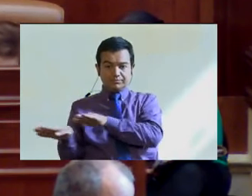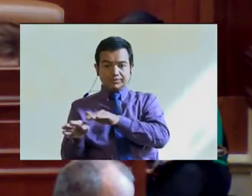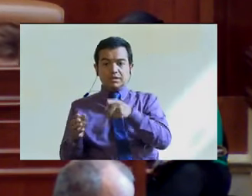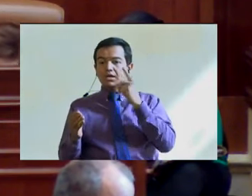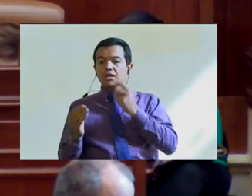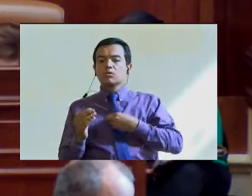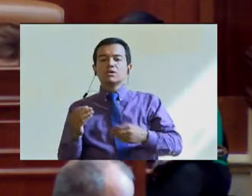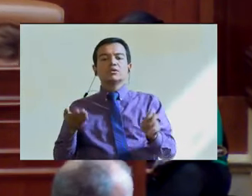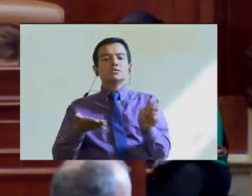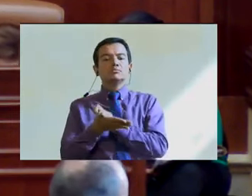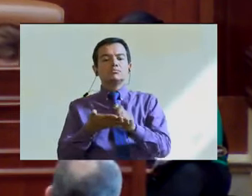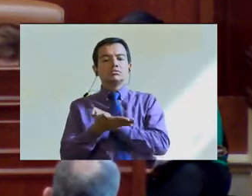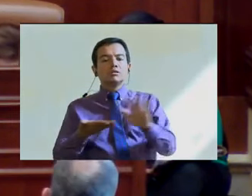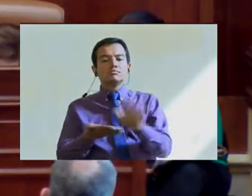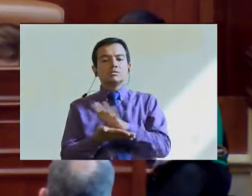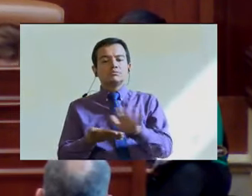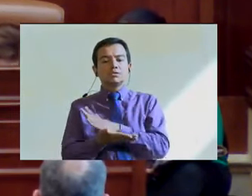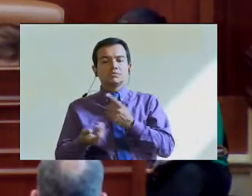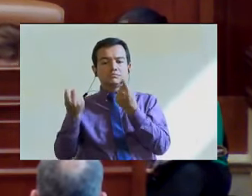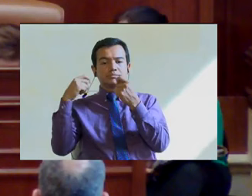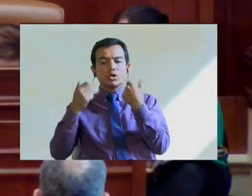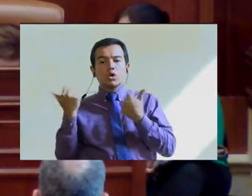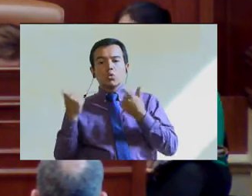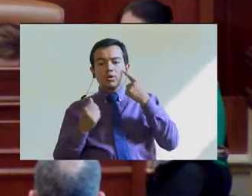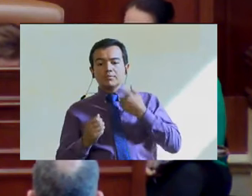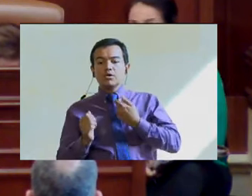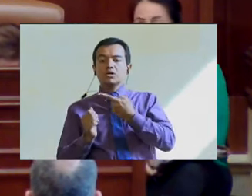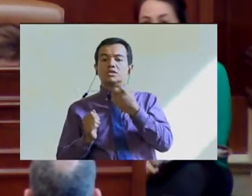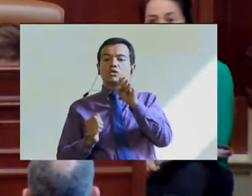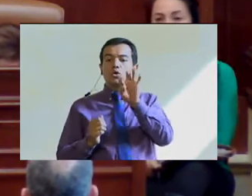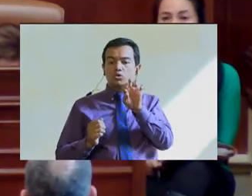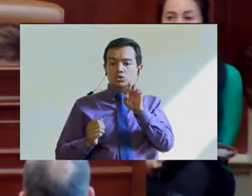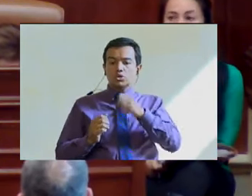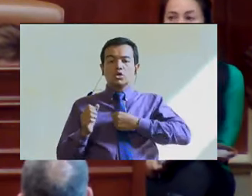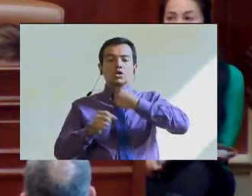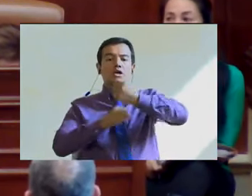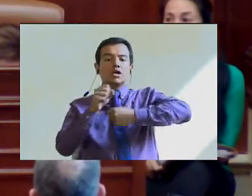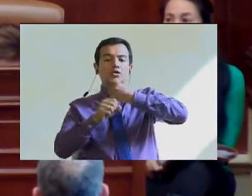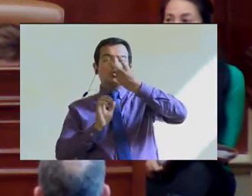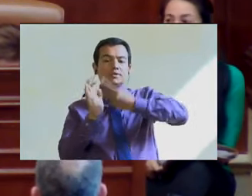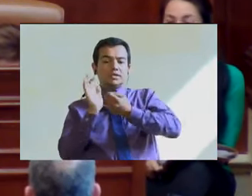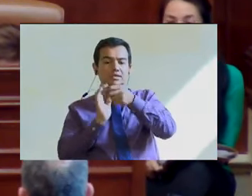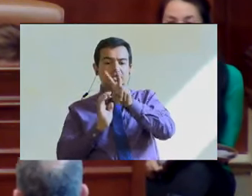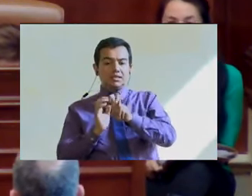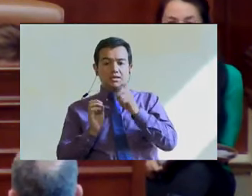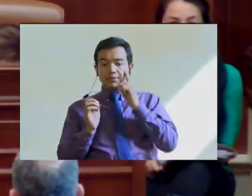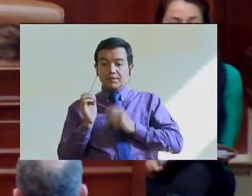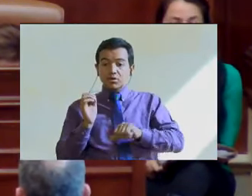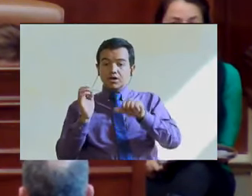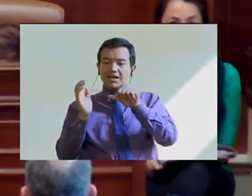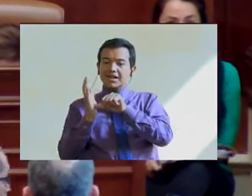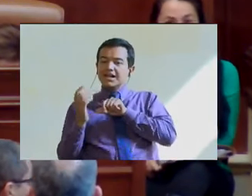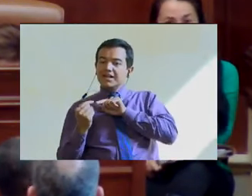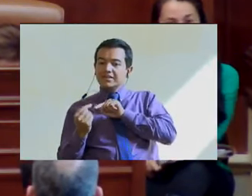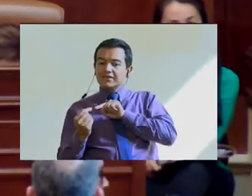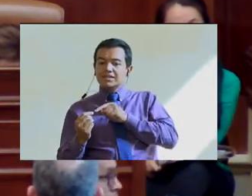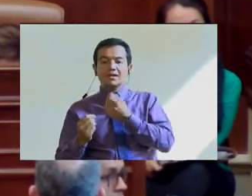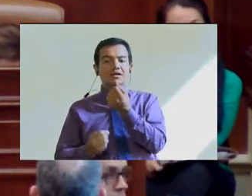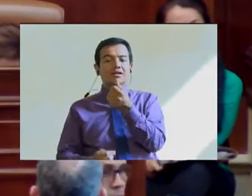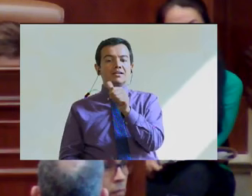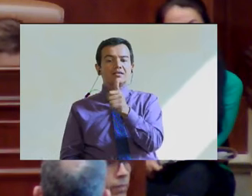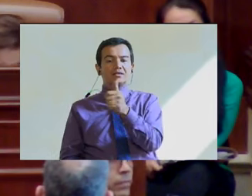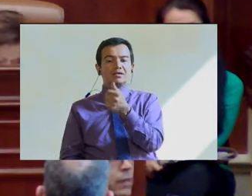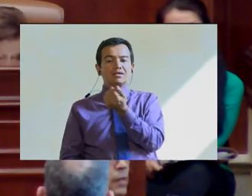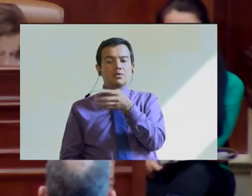número 1087 se publicó la ponencia para primer debate en la 1040 2017 para segundo en la